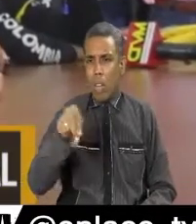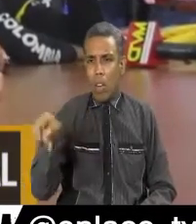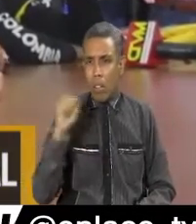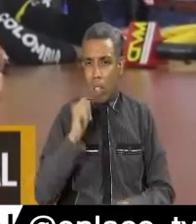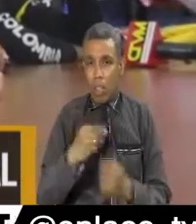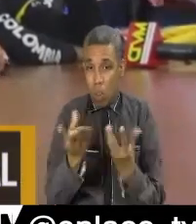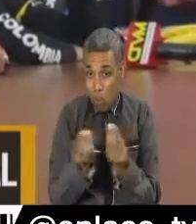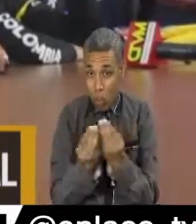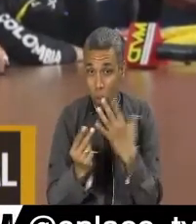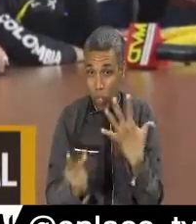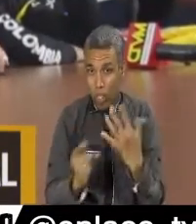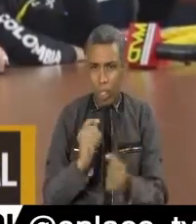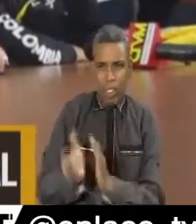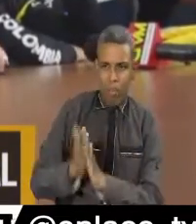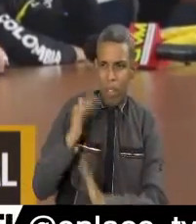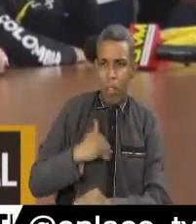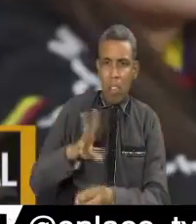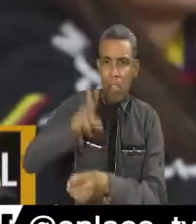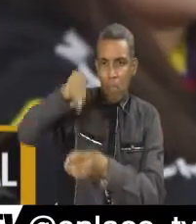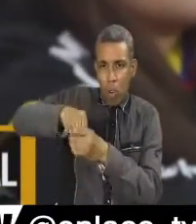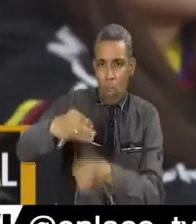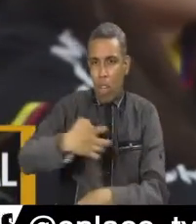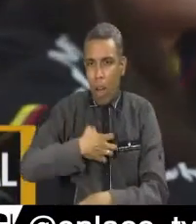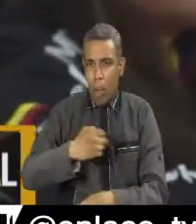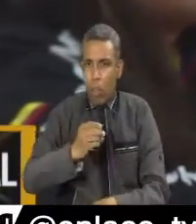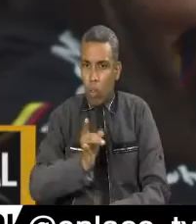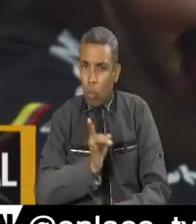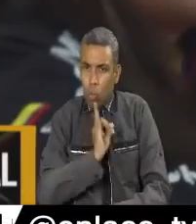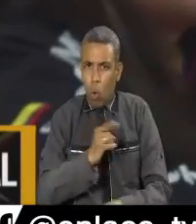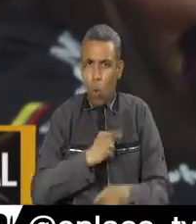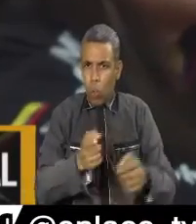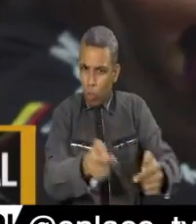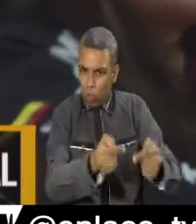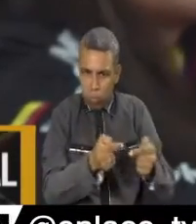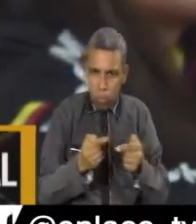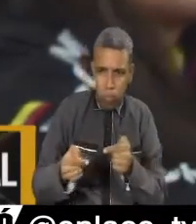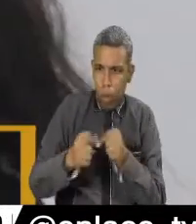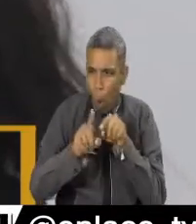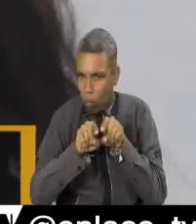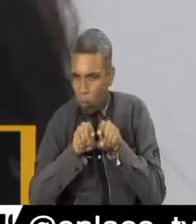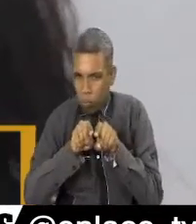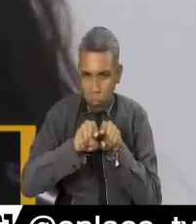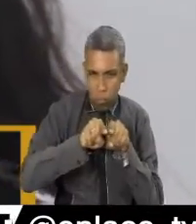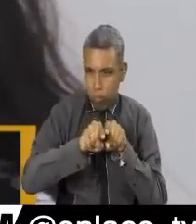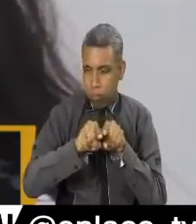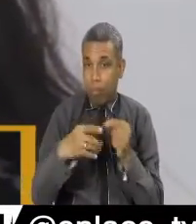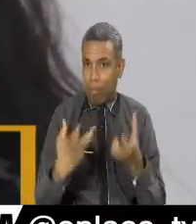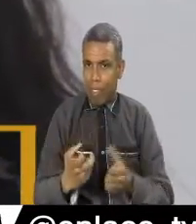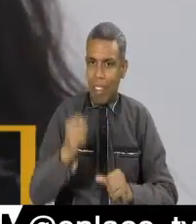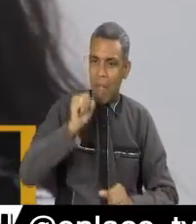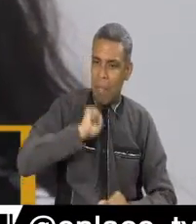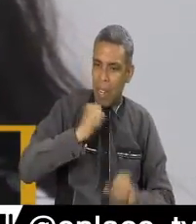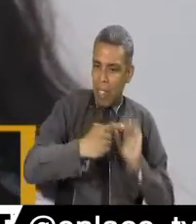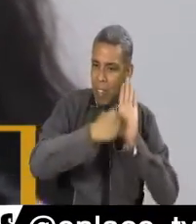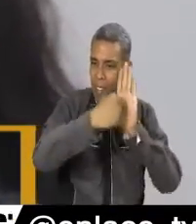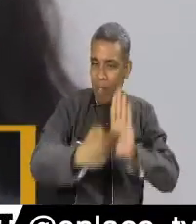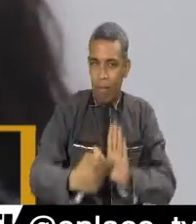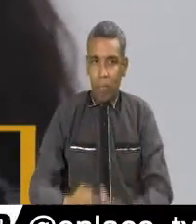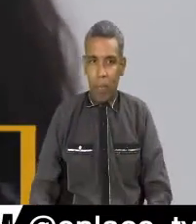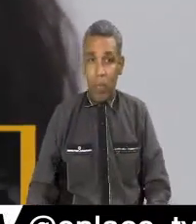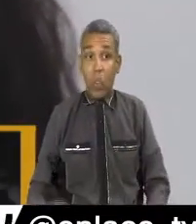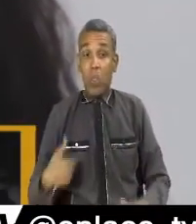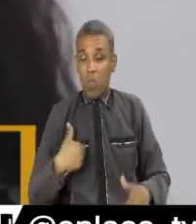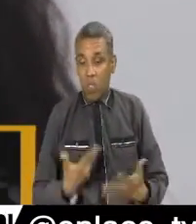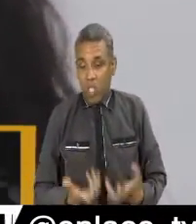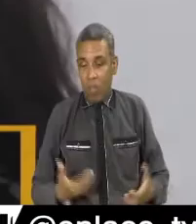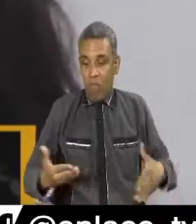en lo más alto del Mundial de BMX la bandera del Puerto Petrolero de Colombia. Siento mucha emoción porque yo creo que en este